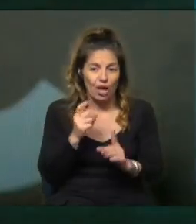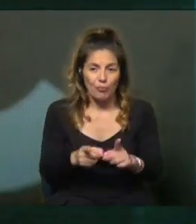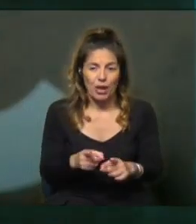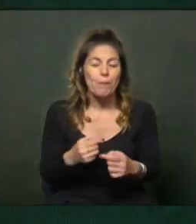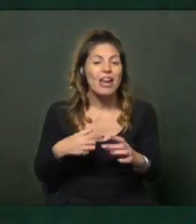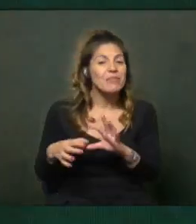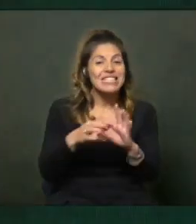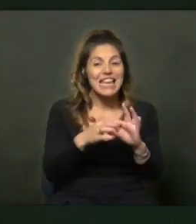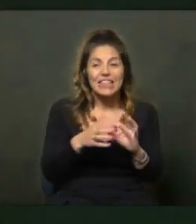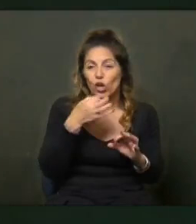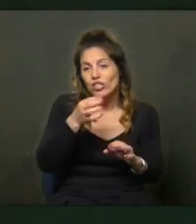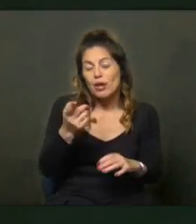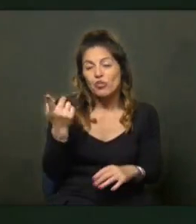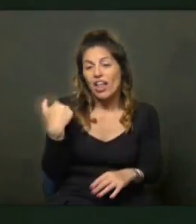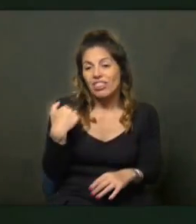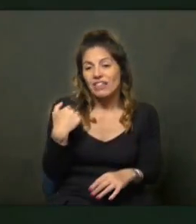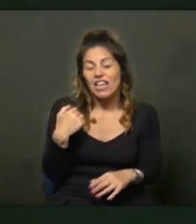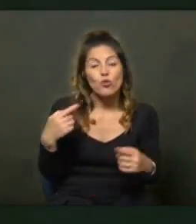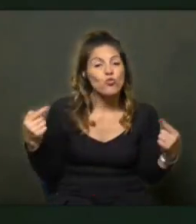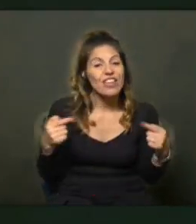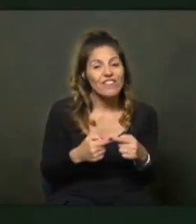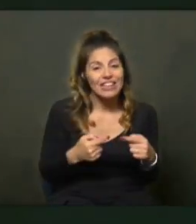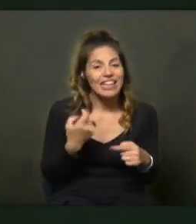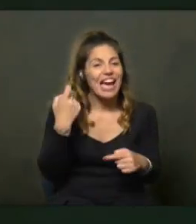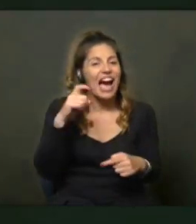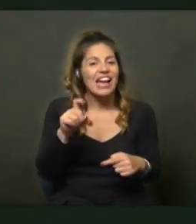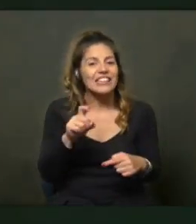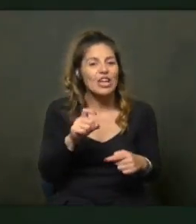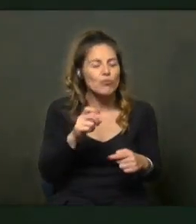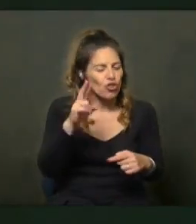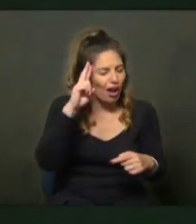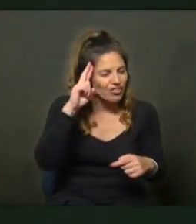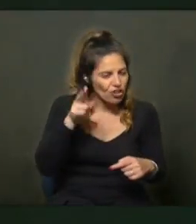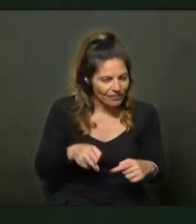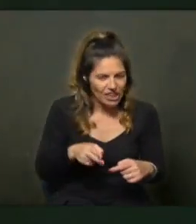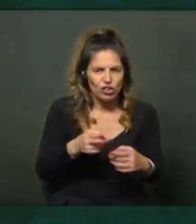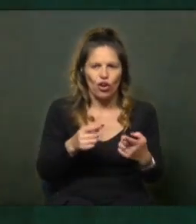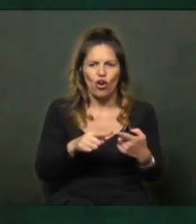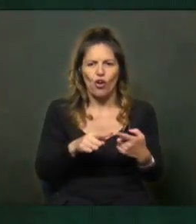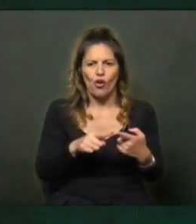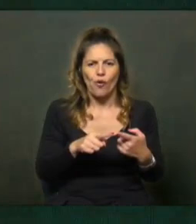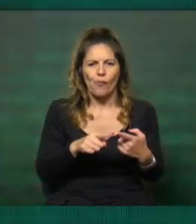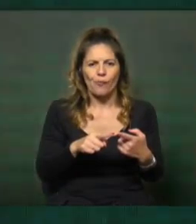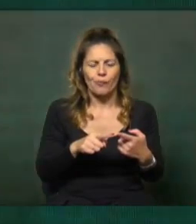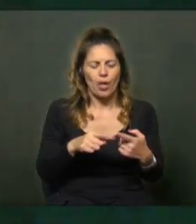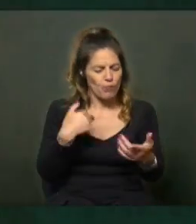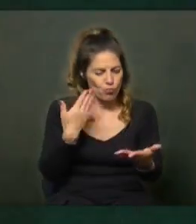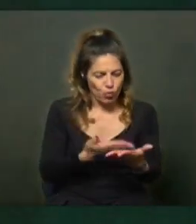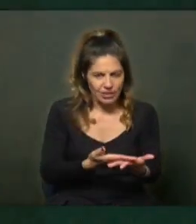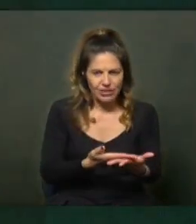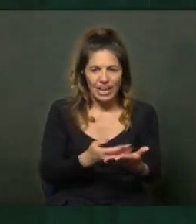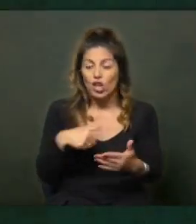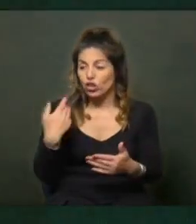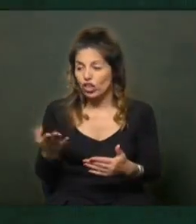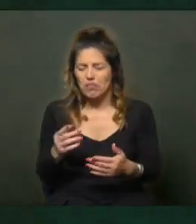se ata por lo que decíamos antes en un debate donde alguien puso razonamiento no eh propuestas y desde el